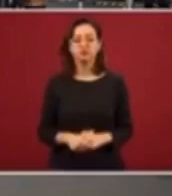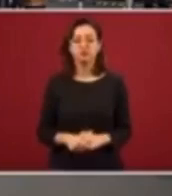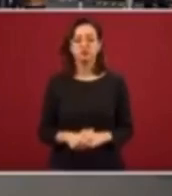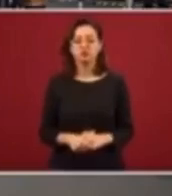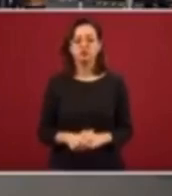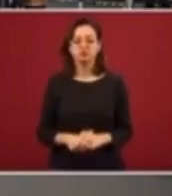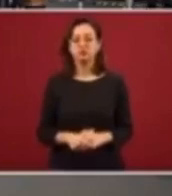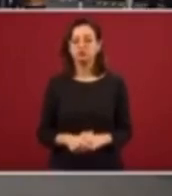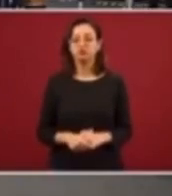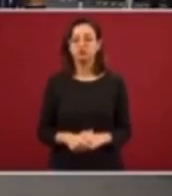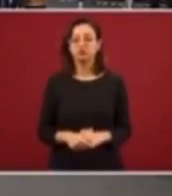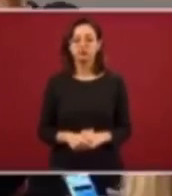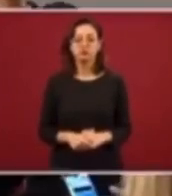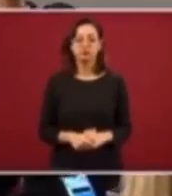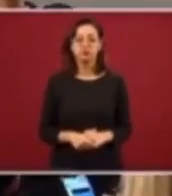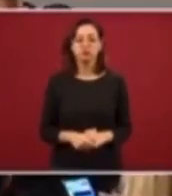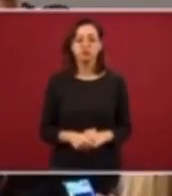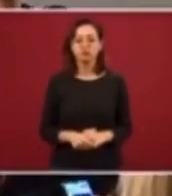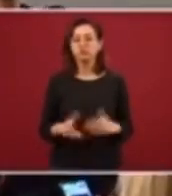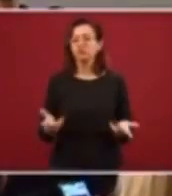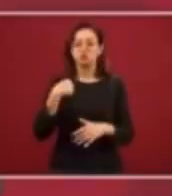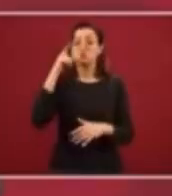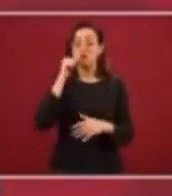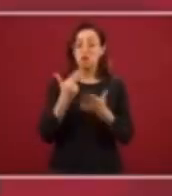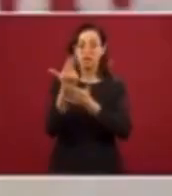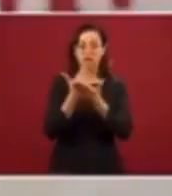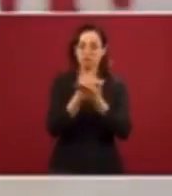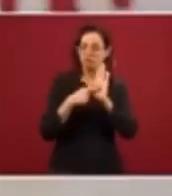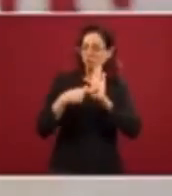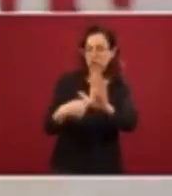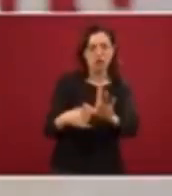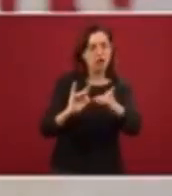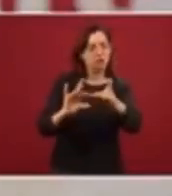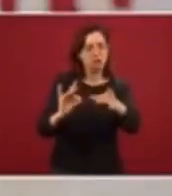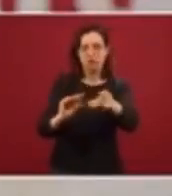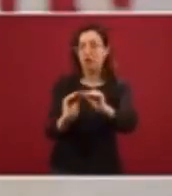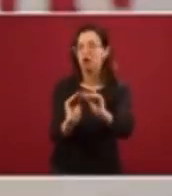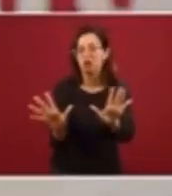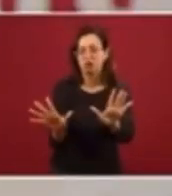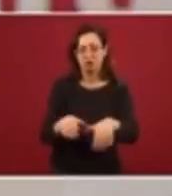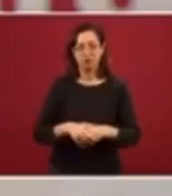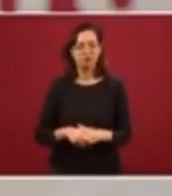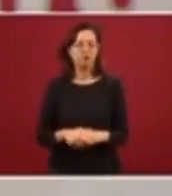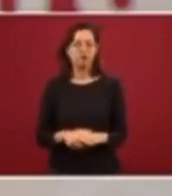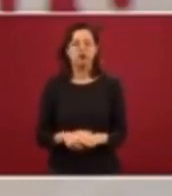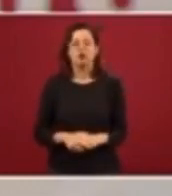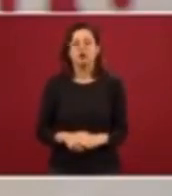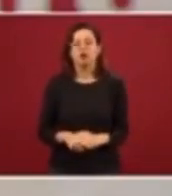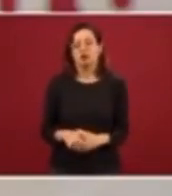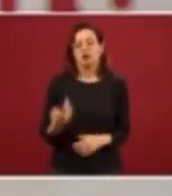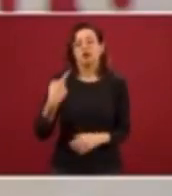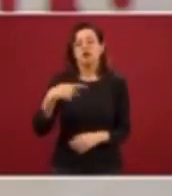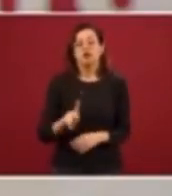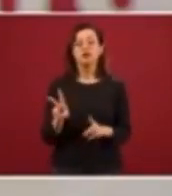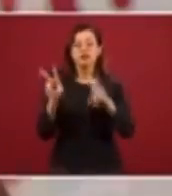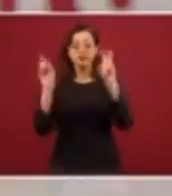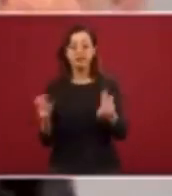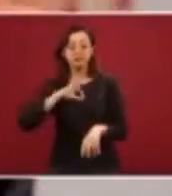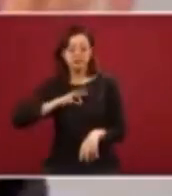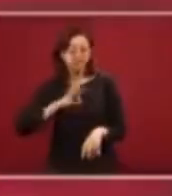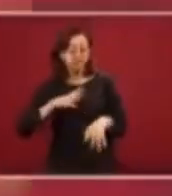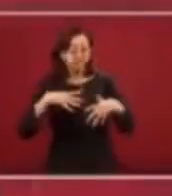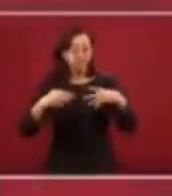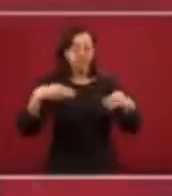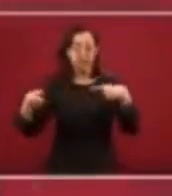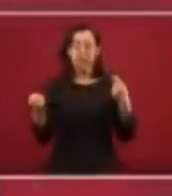más elaborado de reducirlo a fase 1, fase 2, fase 3. La idea de las medidas de control epidémico